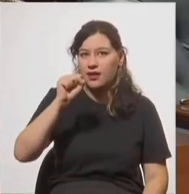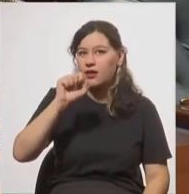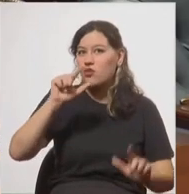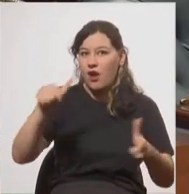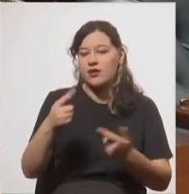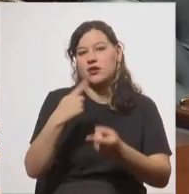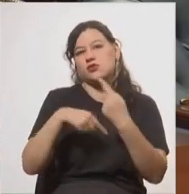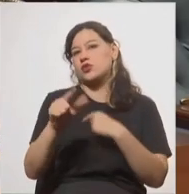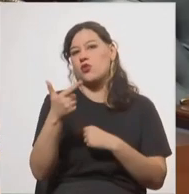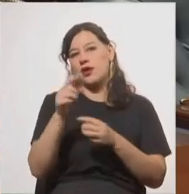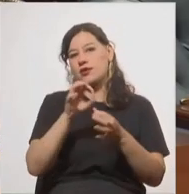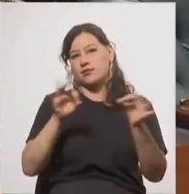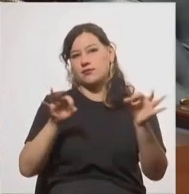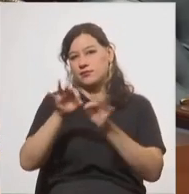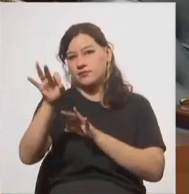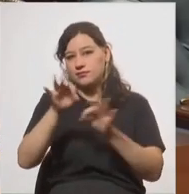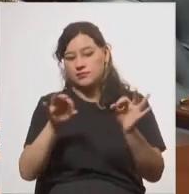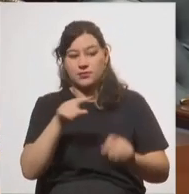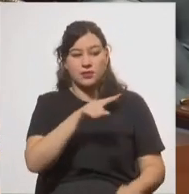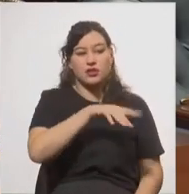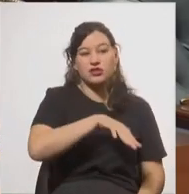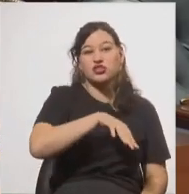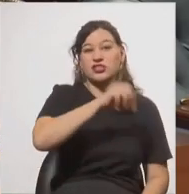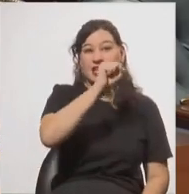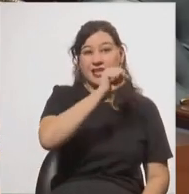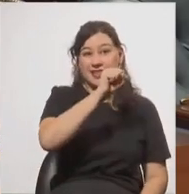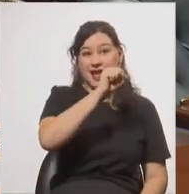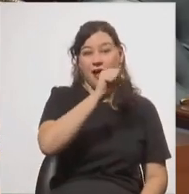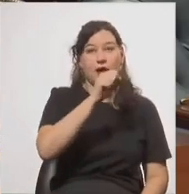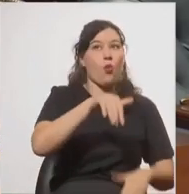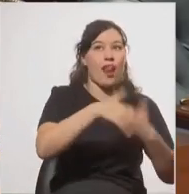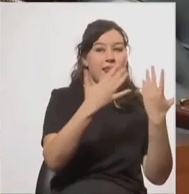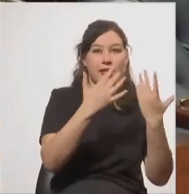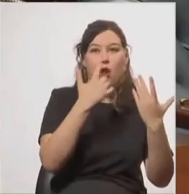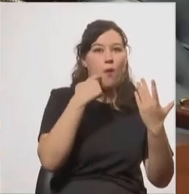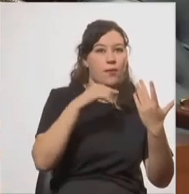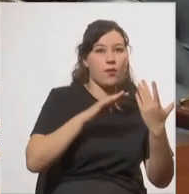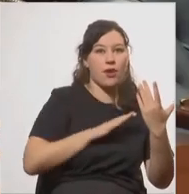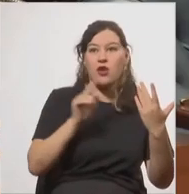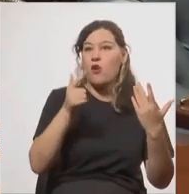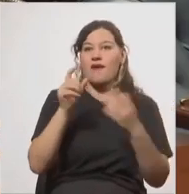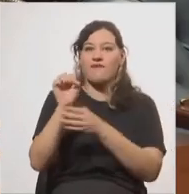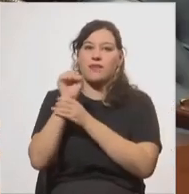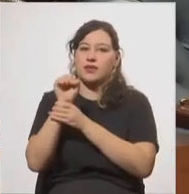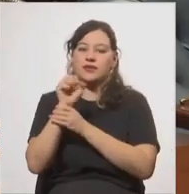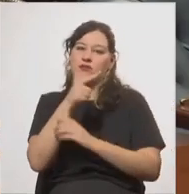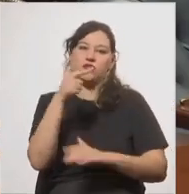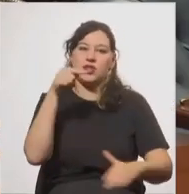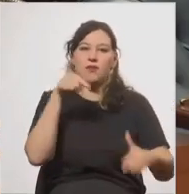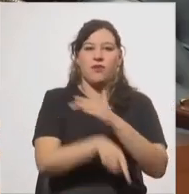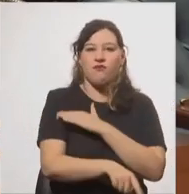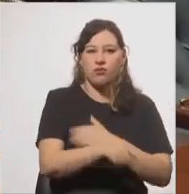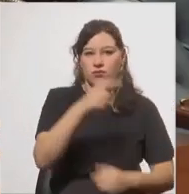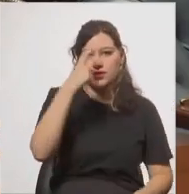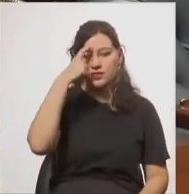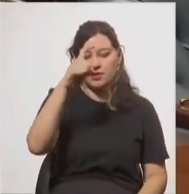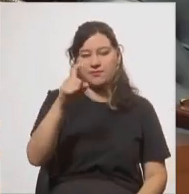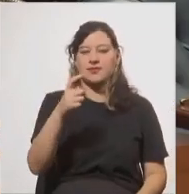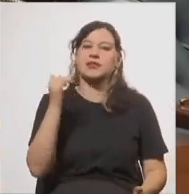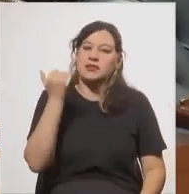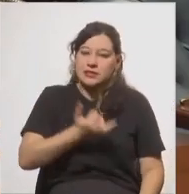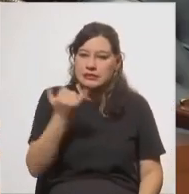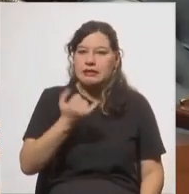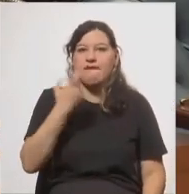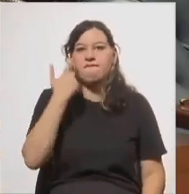El socialista que no es feminista carece de profundidad. Queda mucho por hacer para lograr la equidad y la igualdad de la